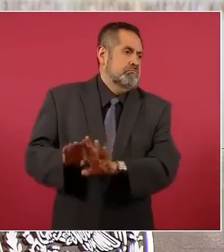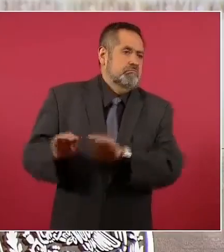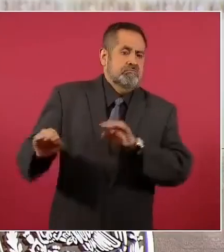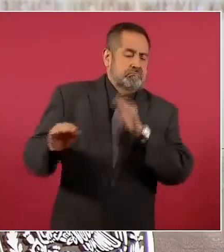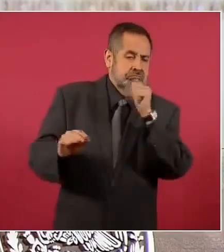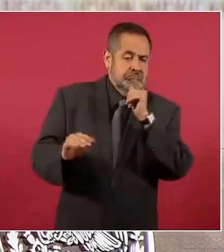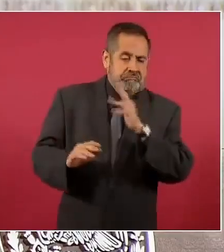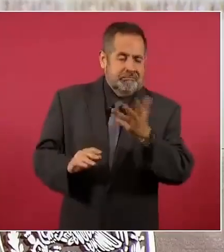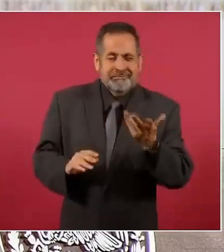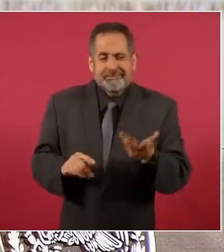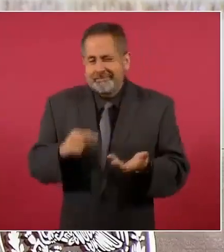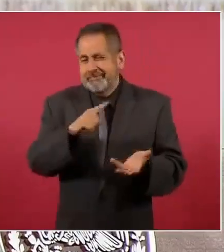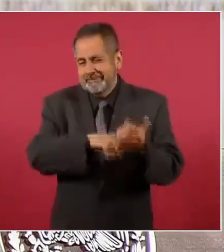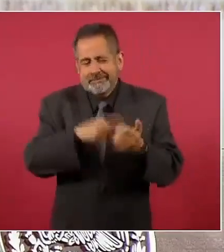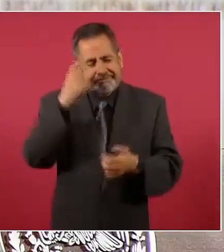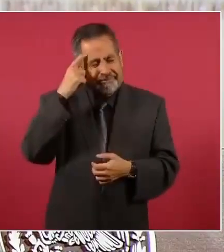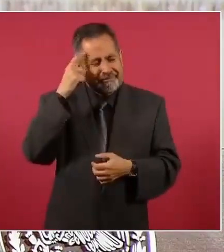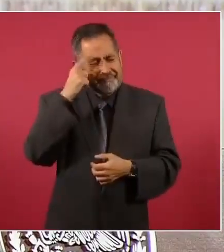a